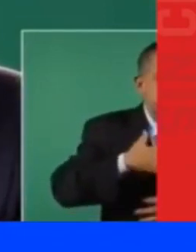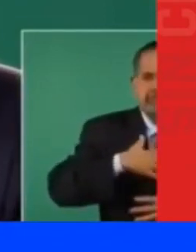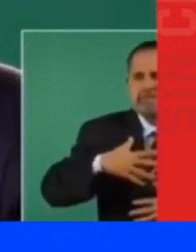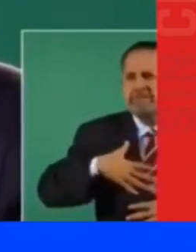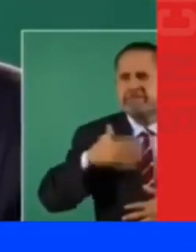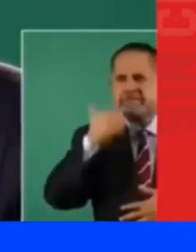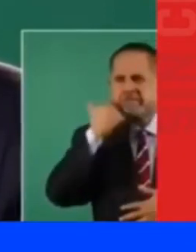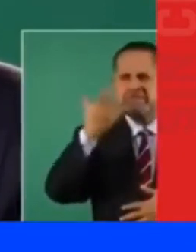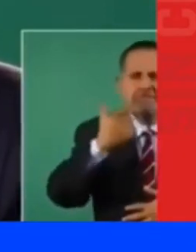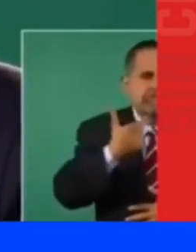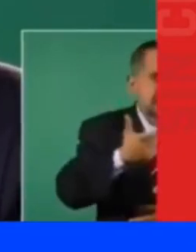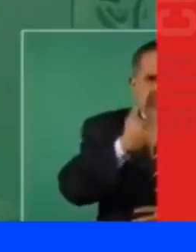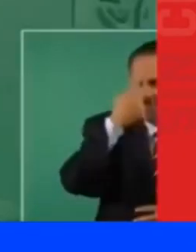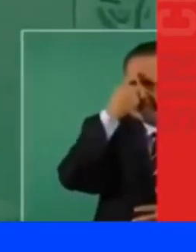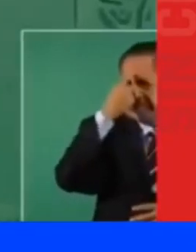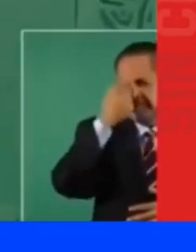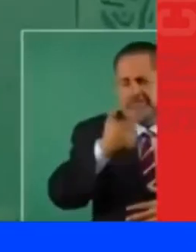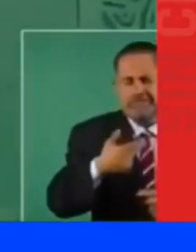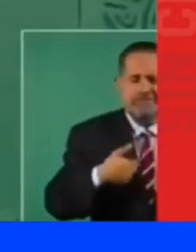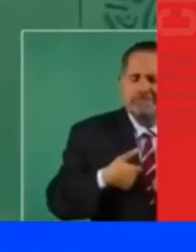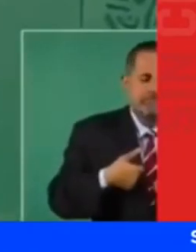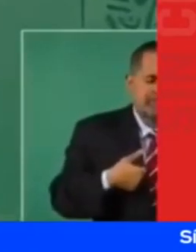interesara fuese el dinero